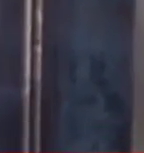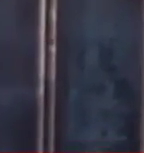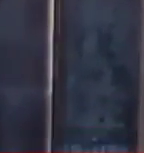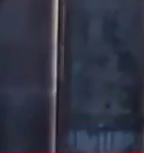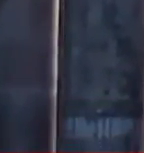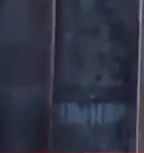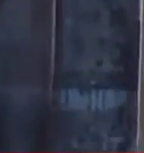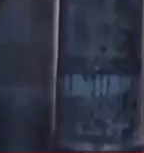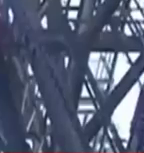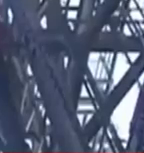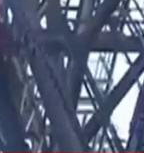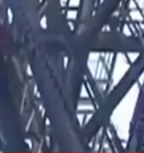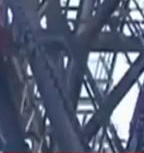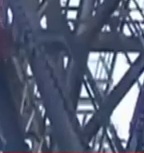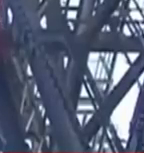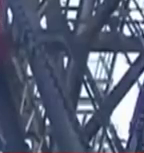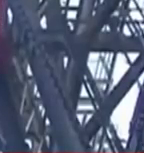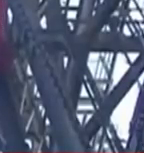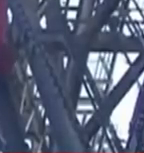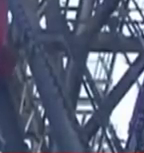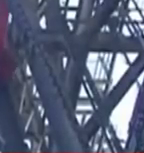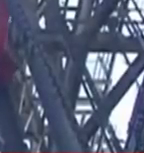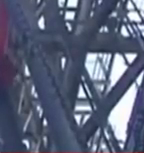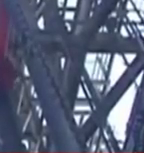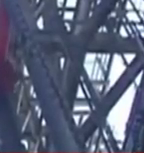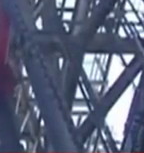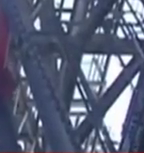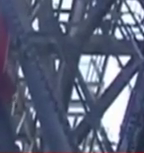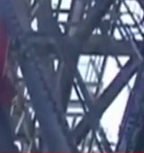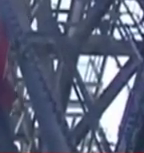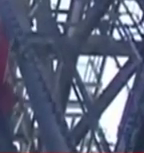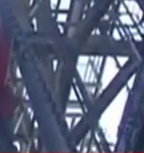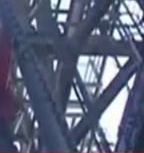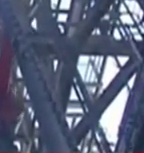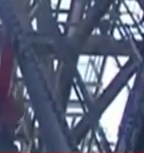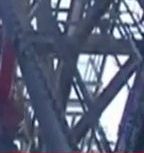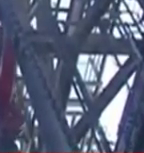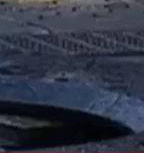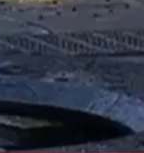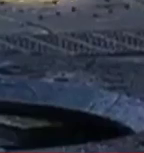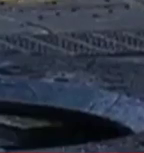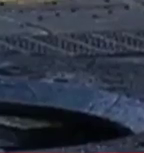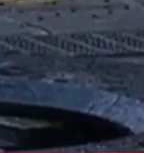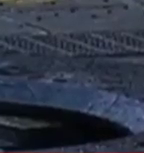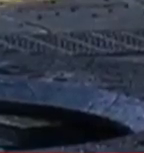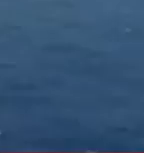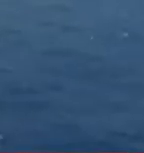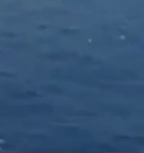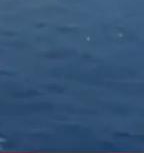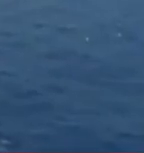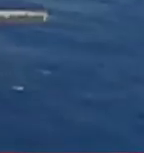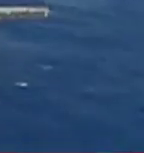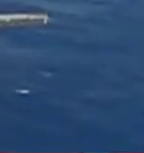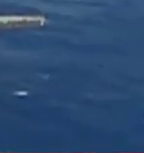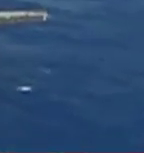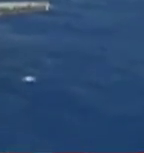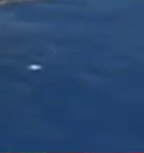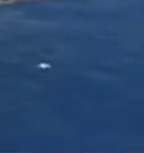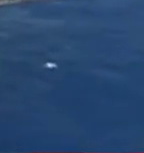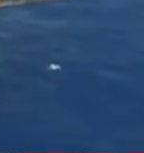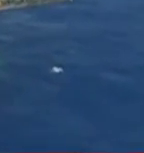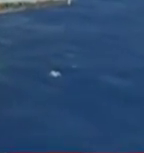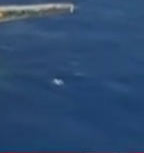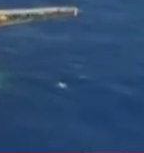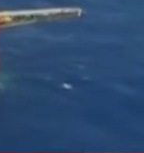8.626 millones de dólares y, como ya lo comentabas, el secretario dijo que ya son más de 100 contratos firmados en el total de las